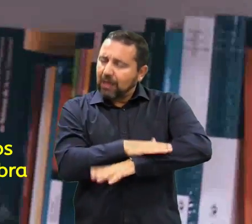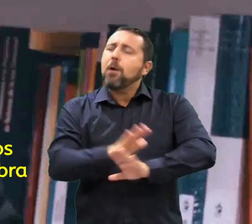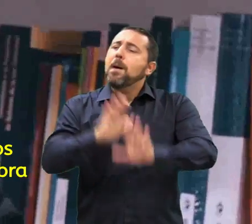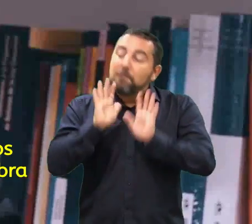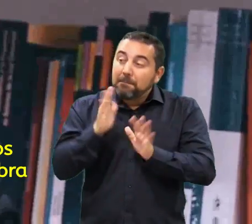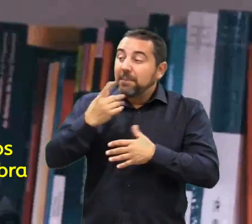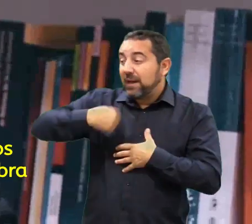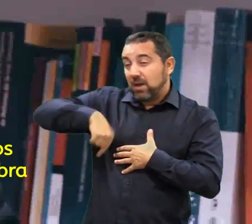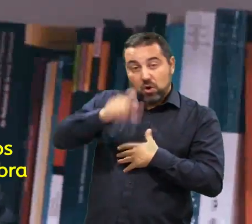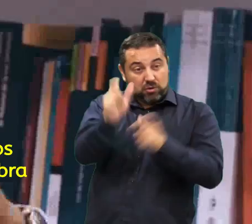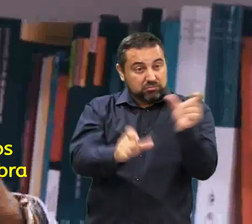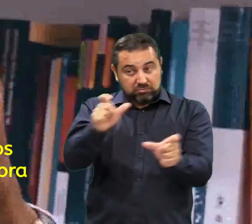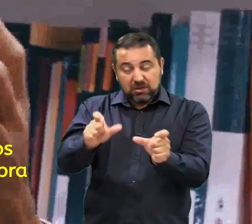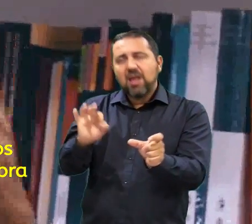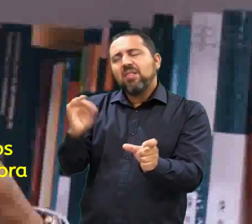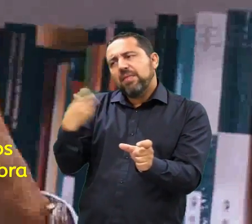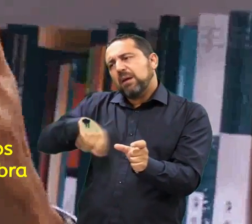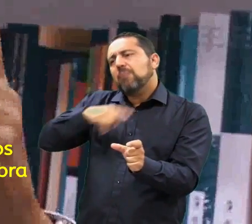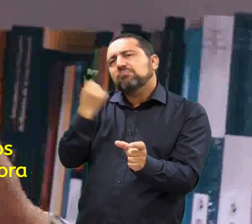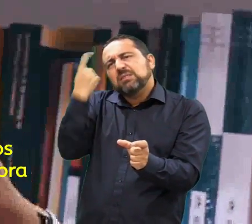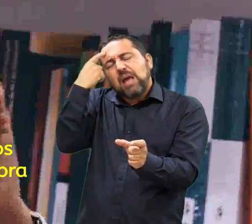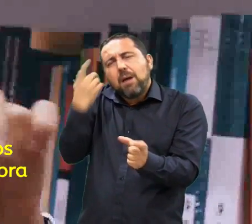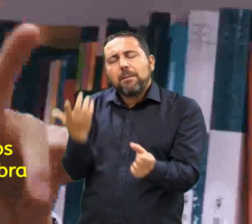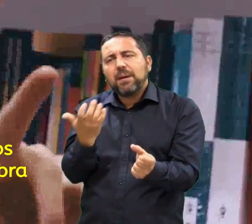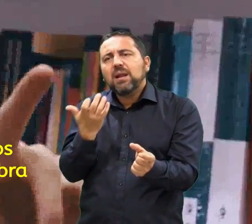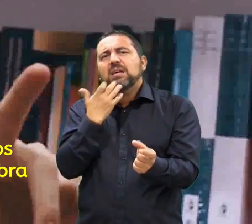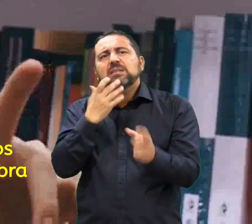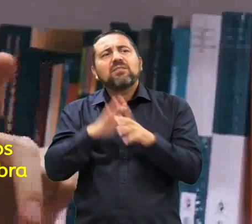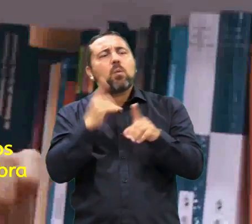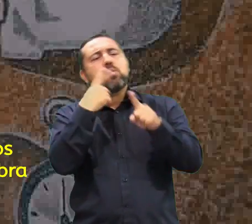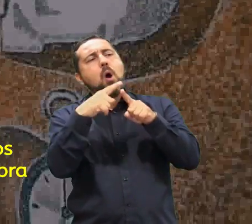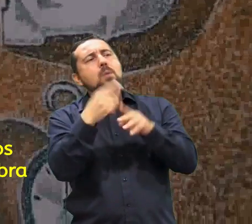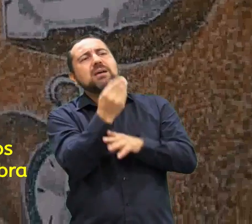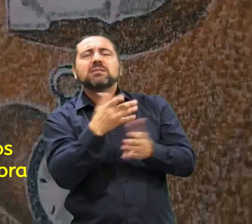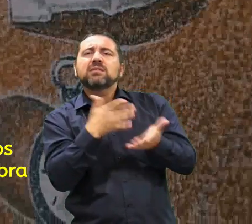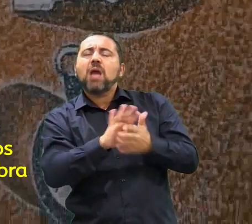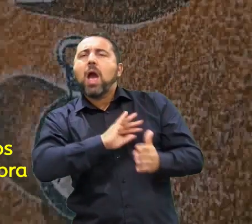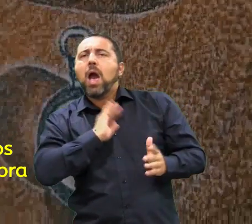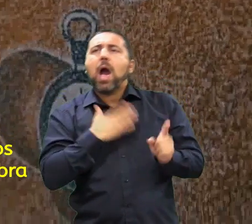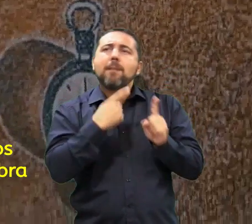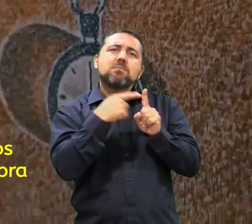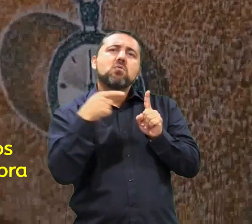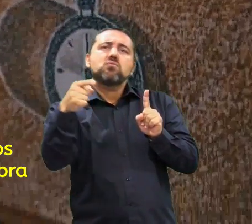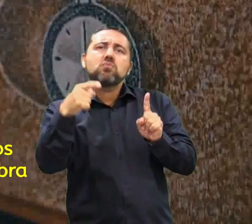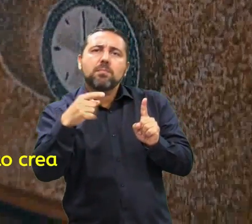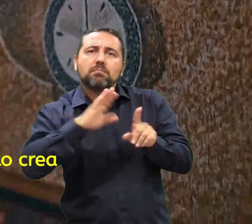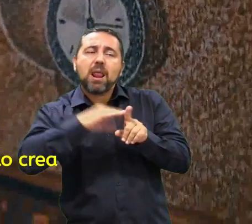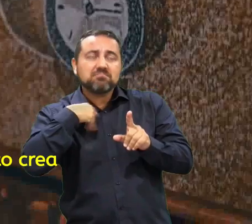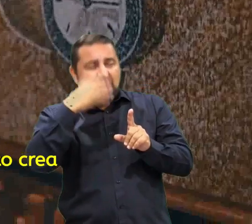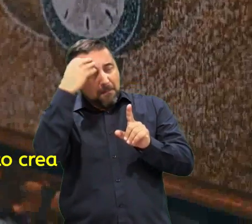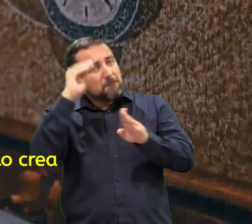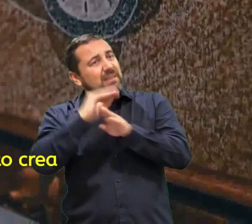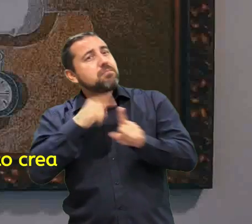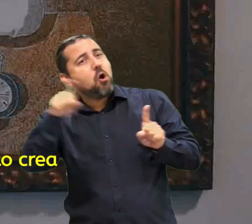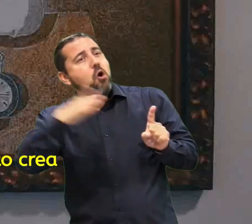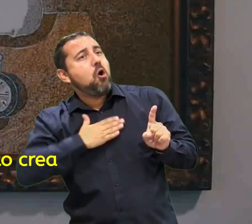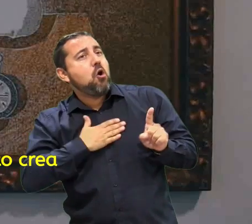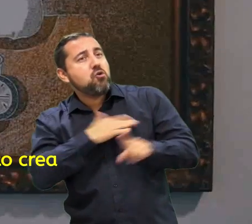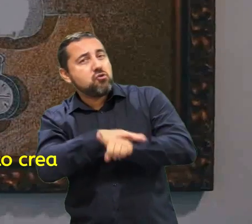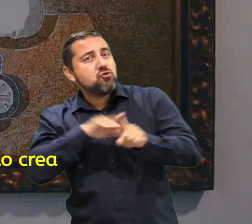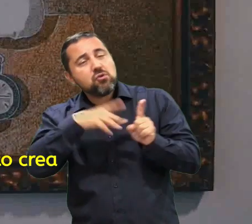que sí es, deberíamos de conocer los ciudadanos los criterios para que una obra pertenezca o no al patrimonio. Esto es algo que no